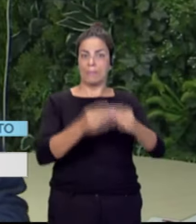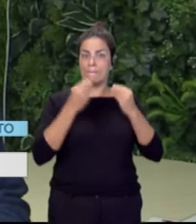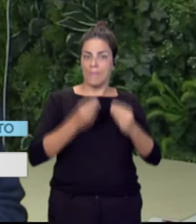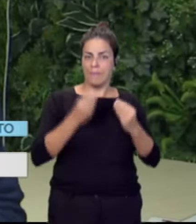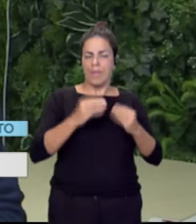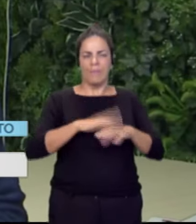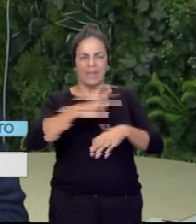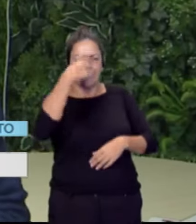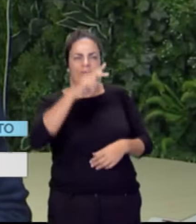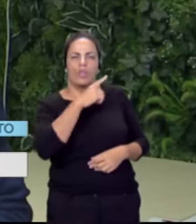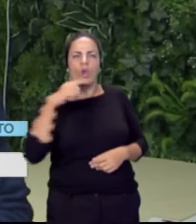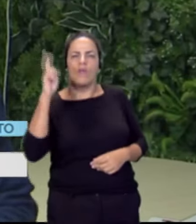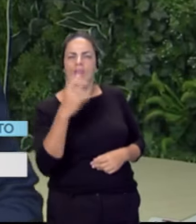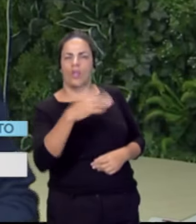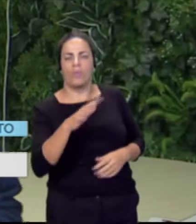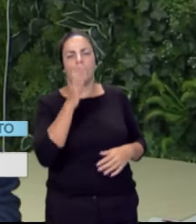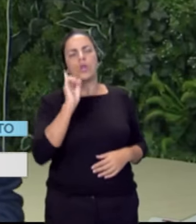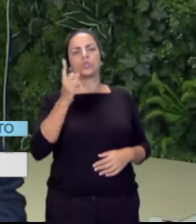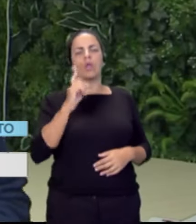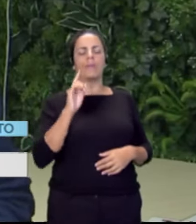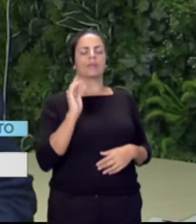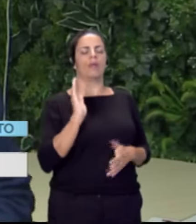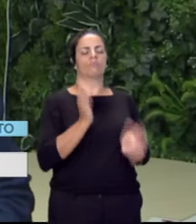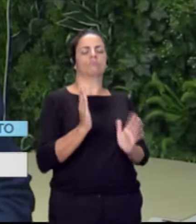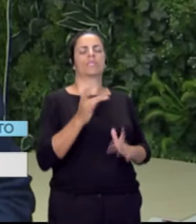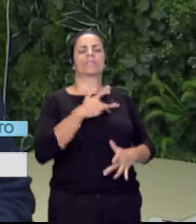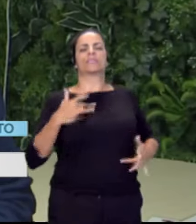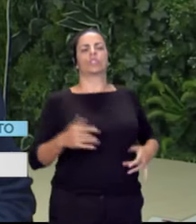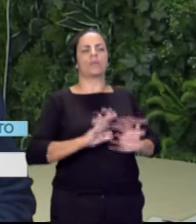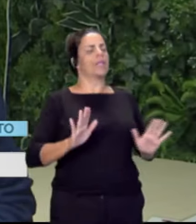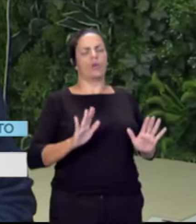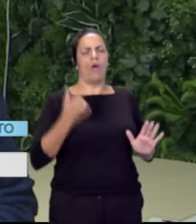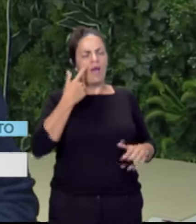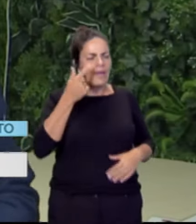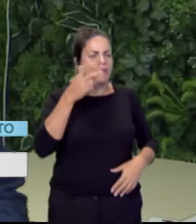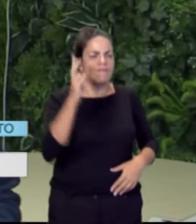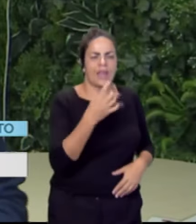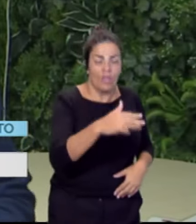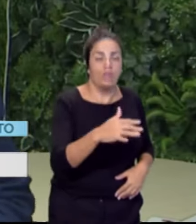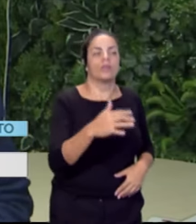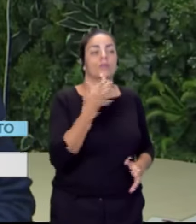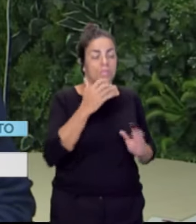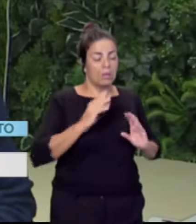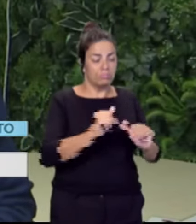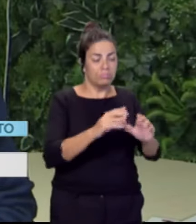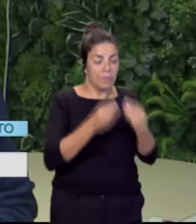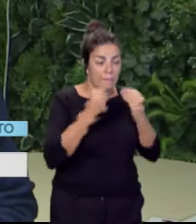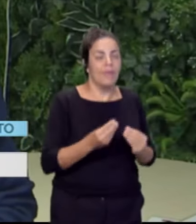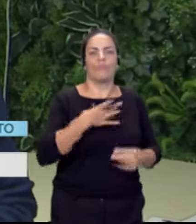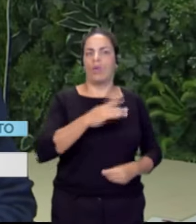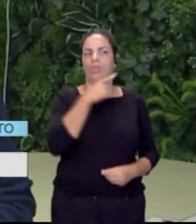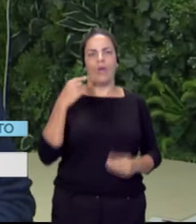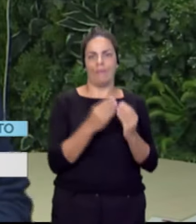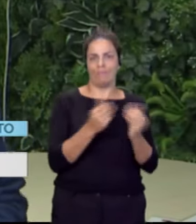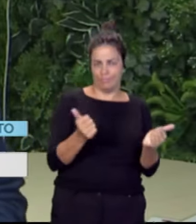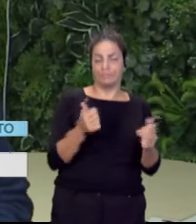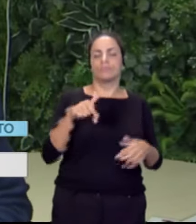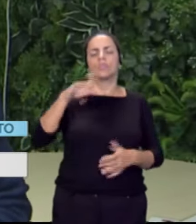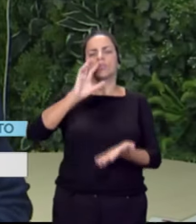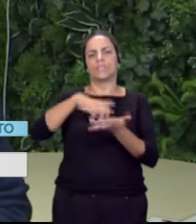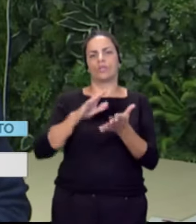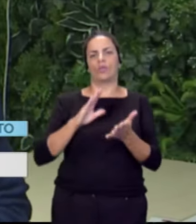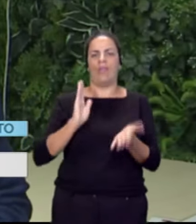origen y no se quede solo en los síntomas, es posible vivir sin dolor. Estamos en un centro de fisioterapia que trabaja